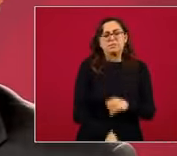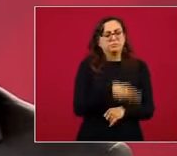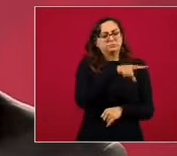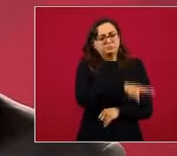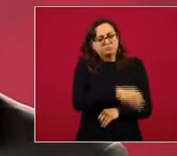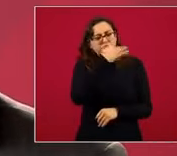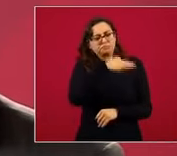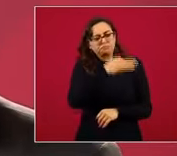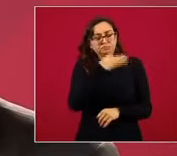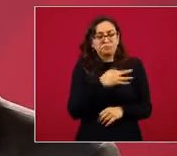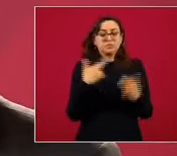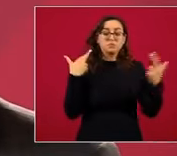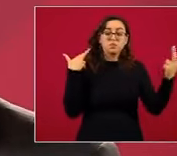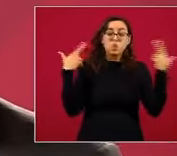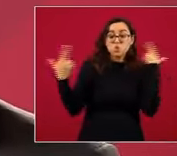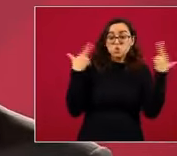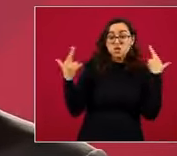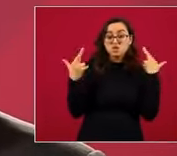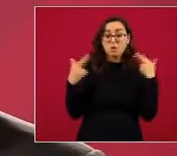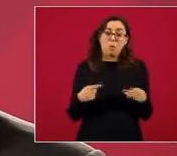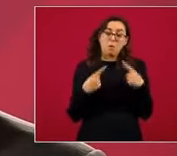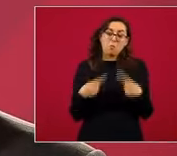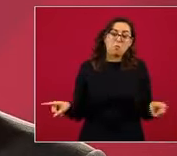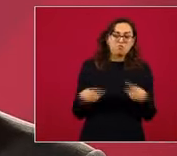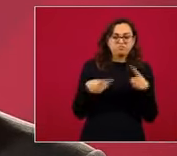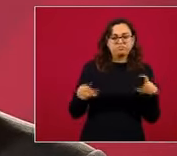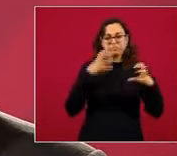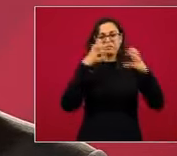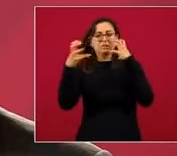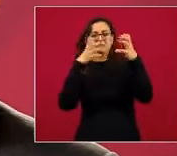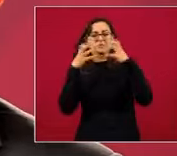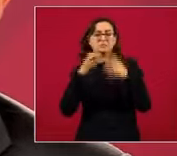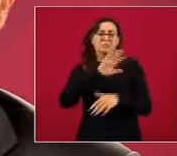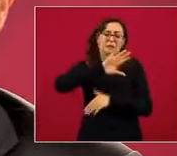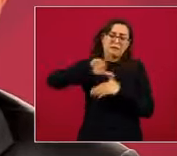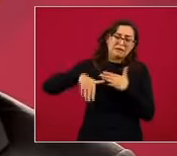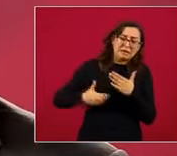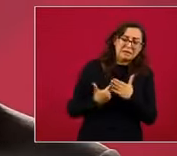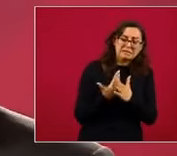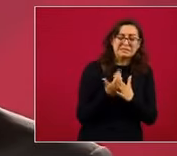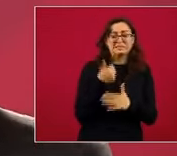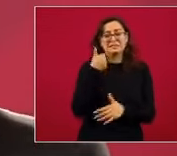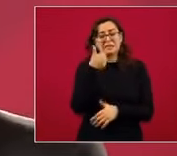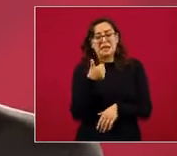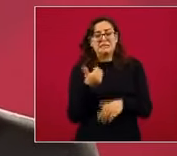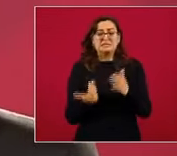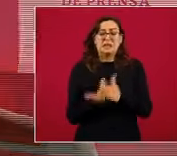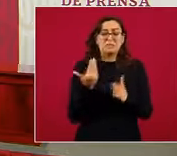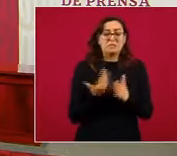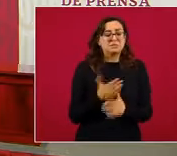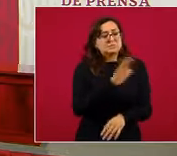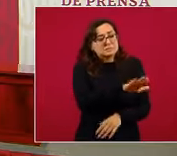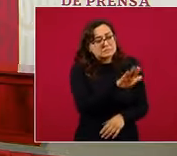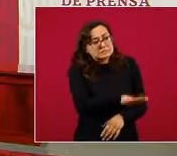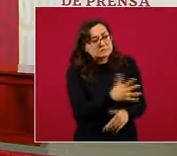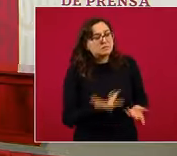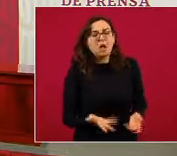tiene música, tiene gritos hasta las 6 de la mañana. Y va el vecino y le reclama y dice, es mi casa,